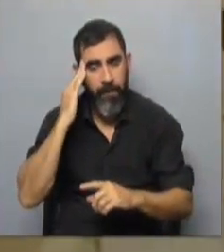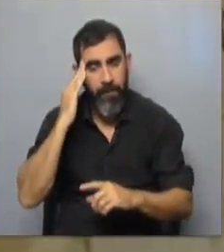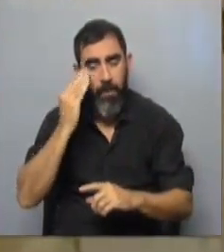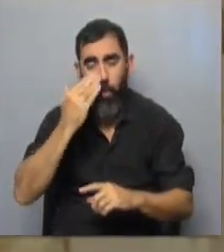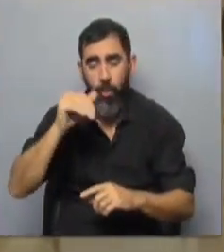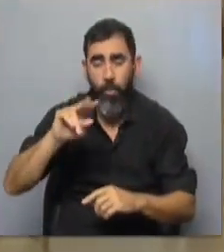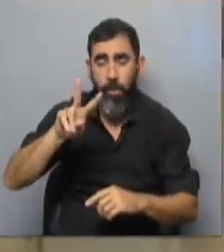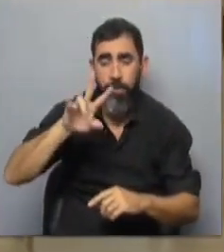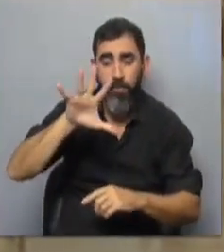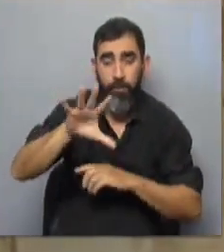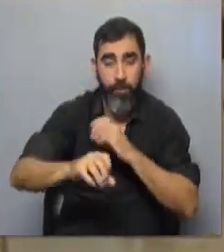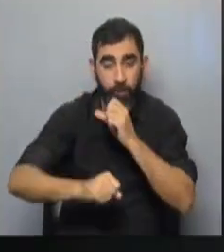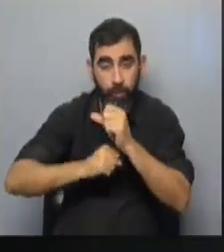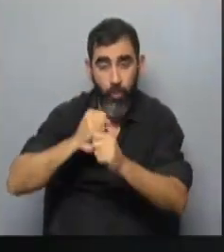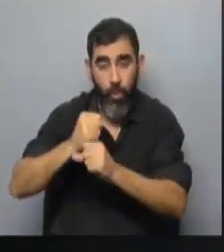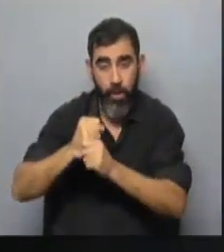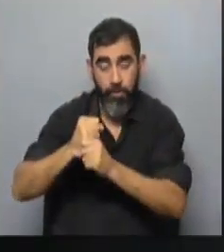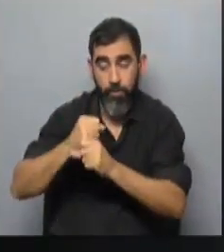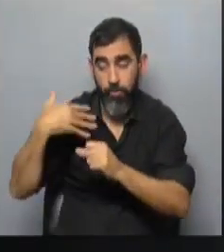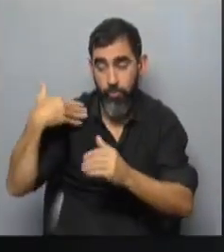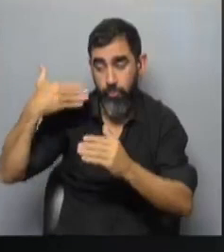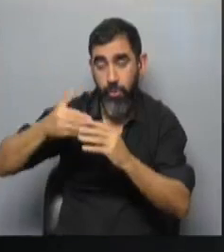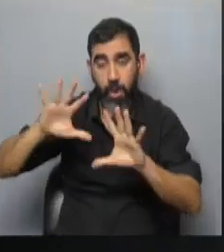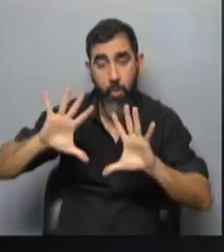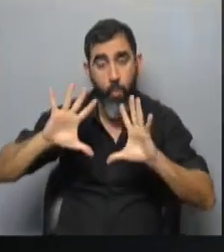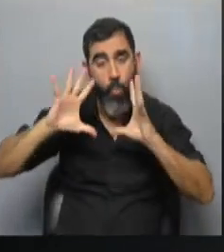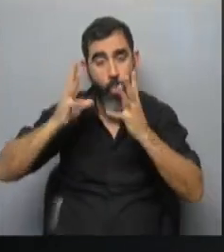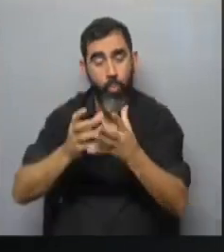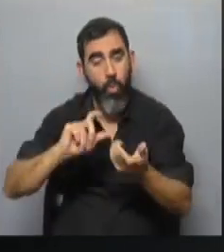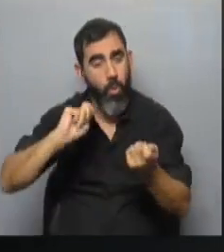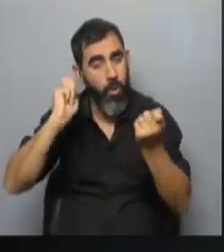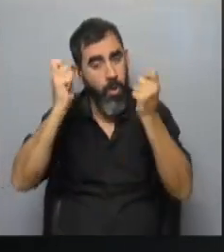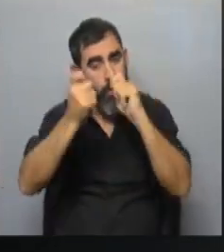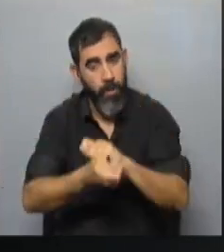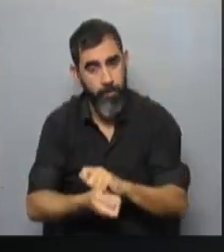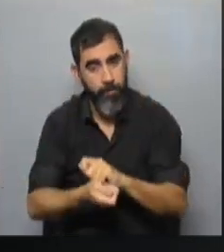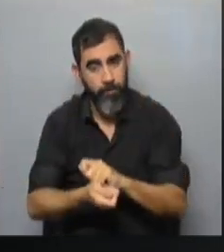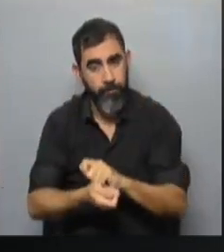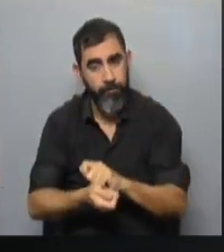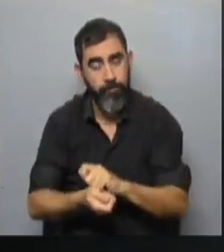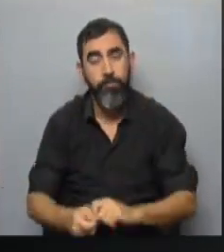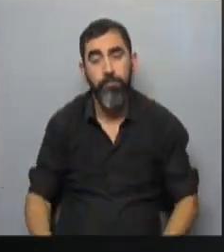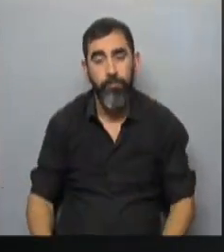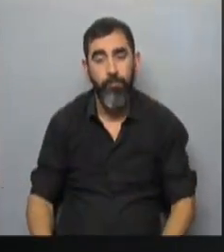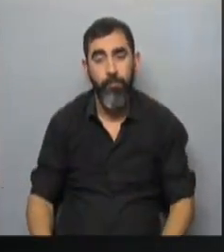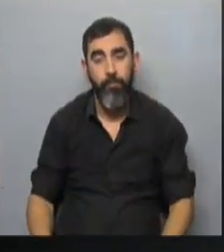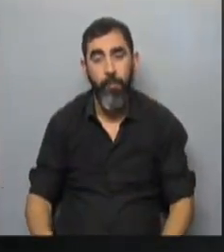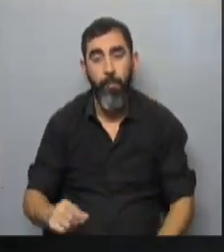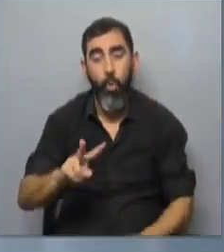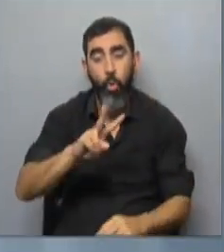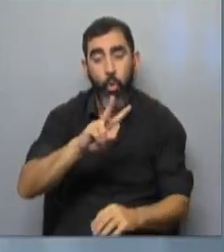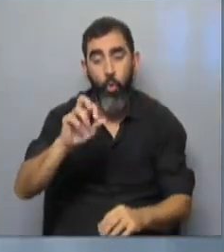últimos 25 años el mundo ha cambiado más que lo que pudo cambiar en